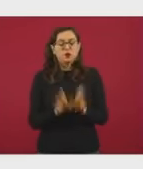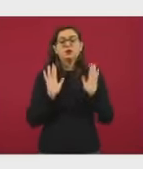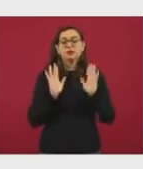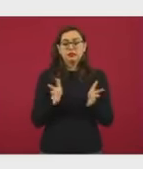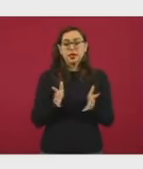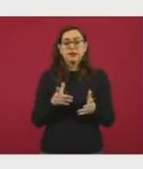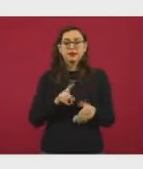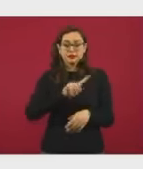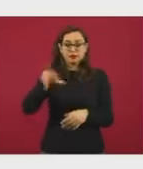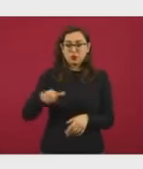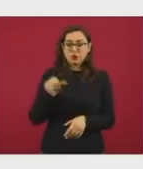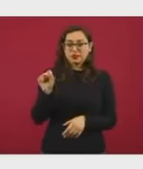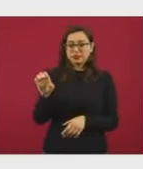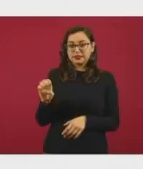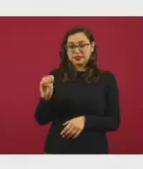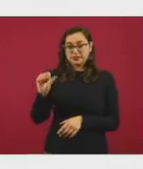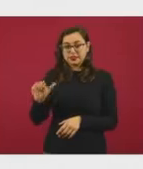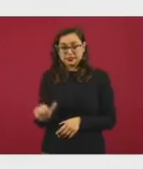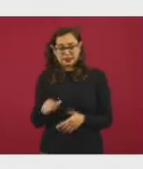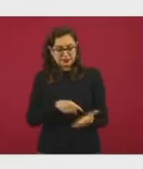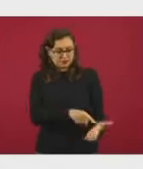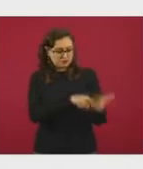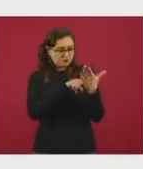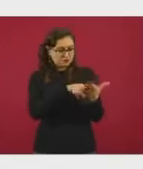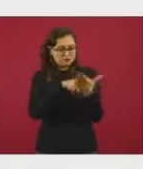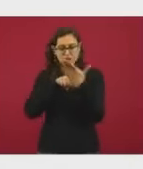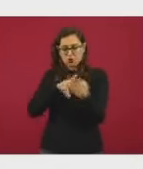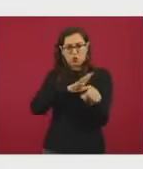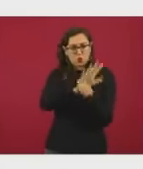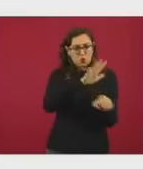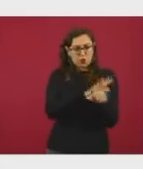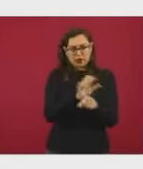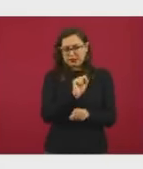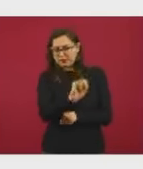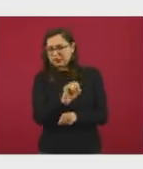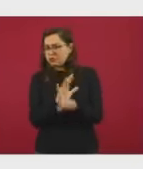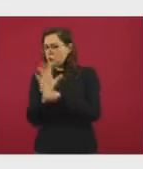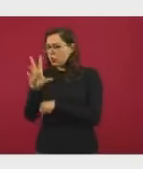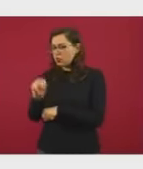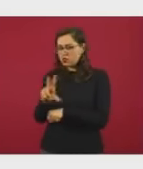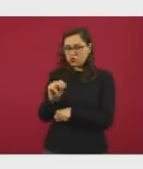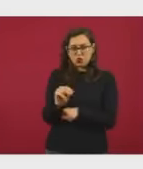decidirá cuáles son útiles, cuáles no y en qué cantidad, pero ya está cumplido.